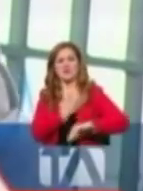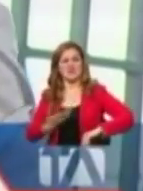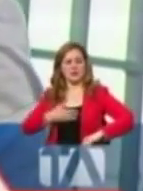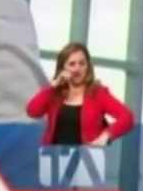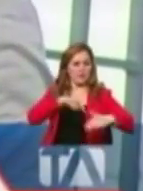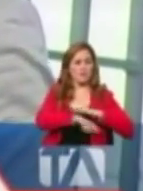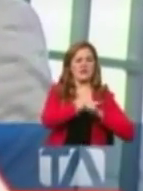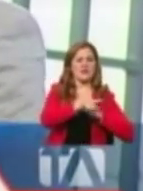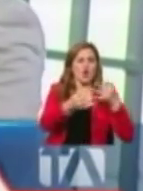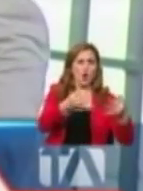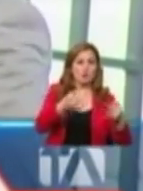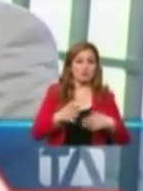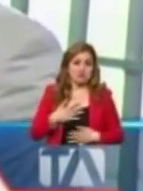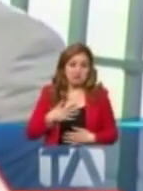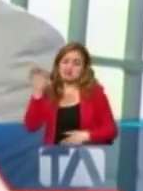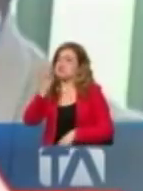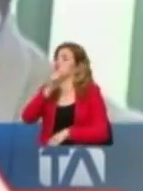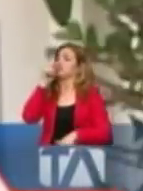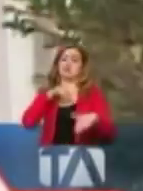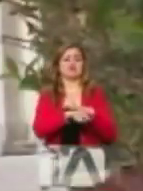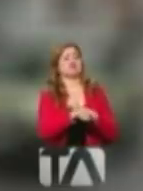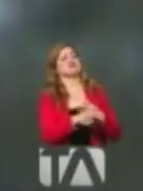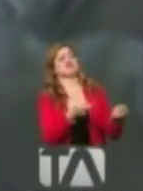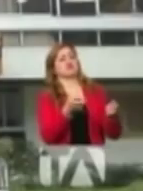corte. Por supuesto que la vamos a meter.